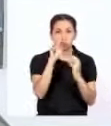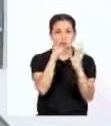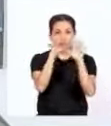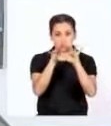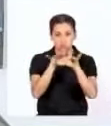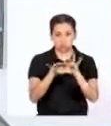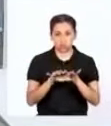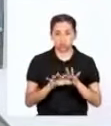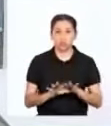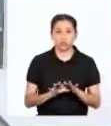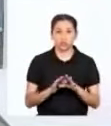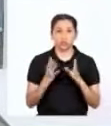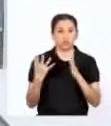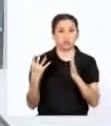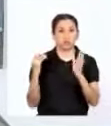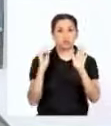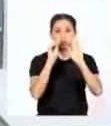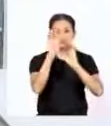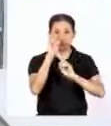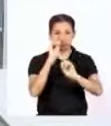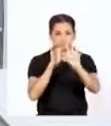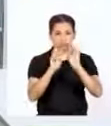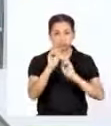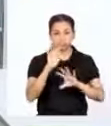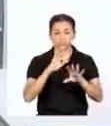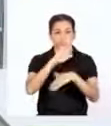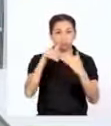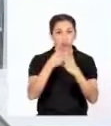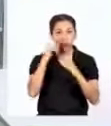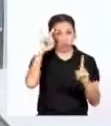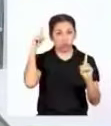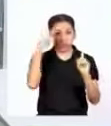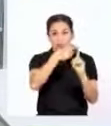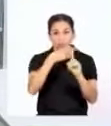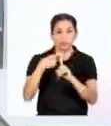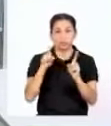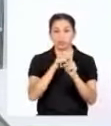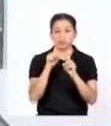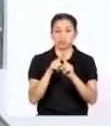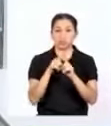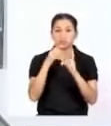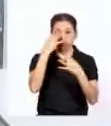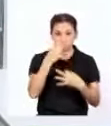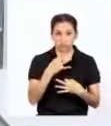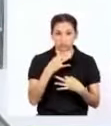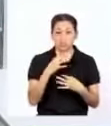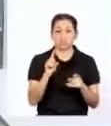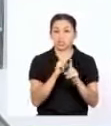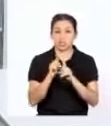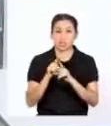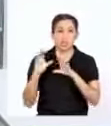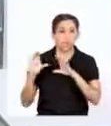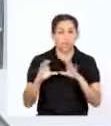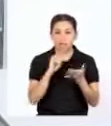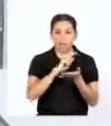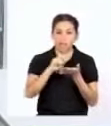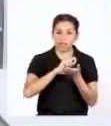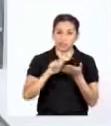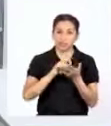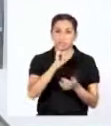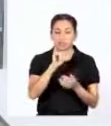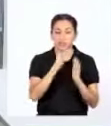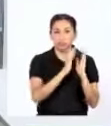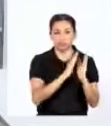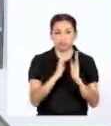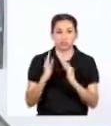elaborar un documento que plasme los objetivos, la justificación, las actividades y